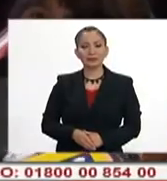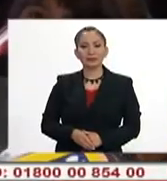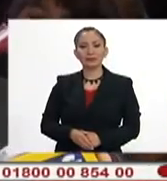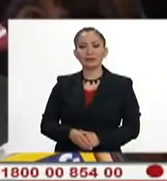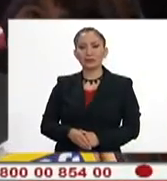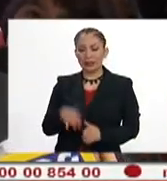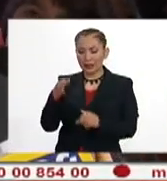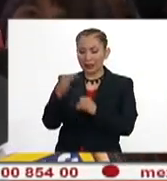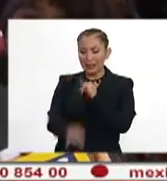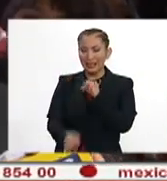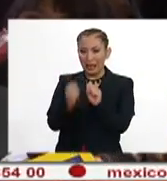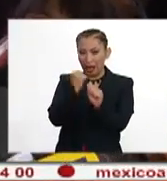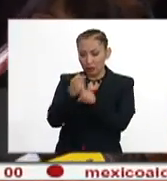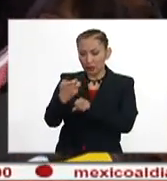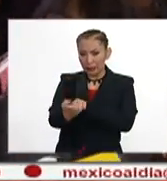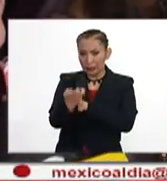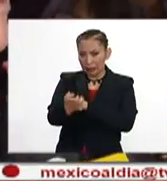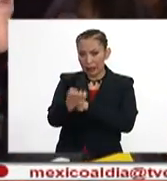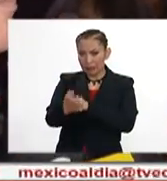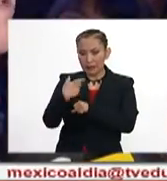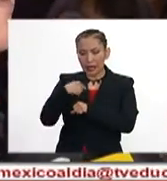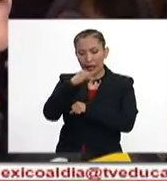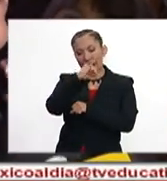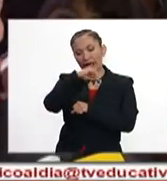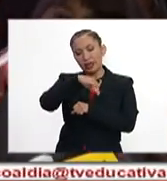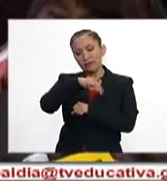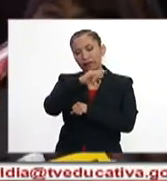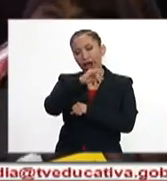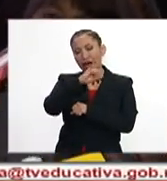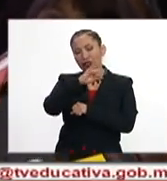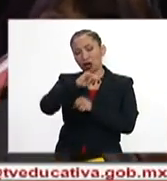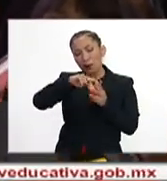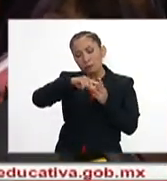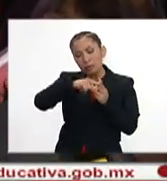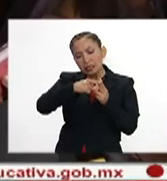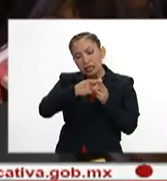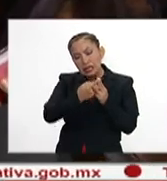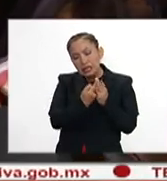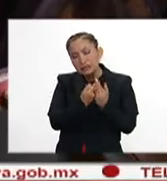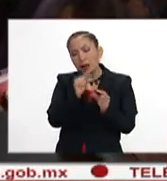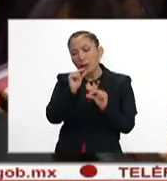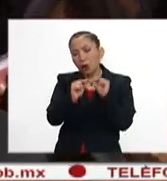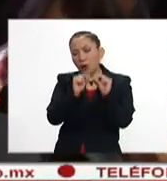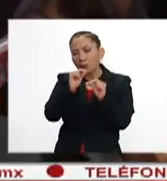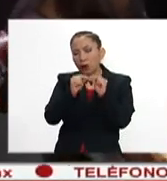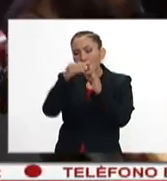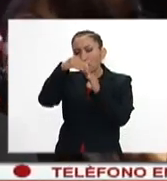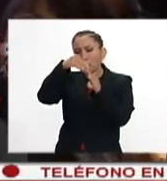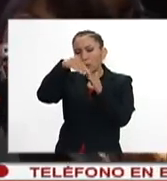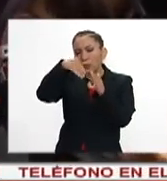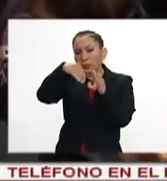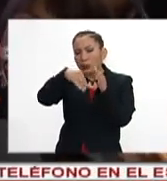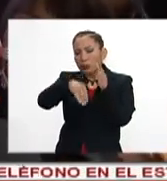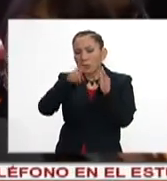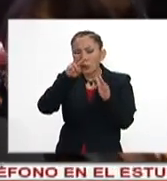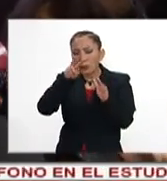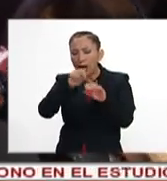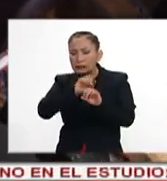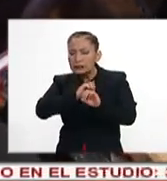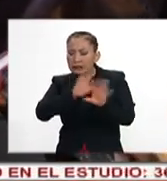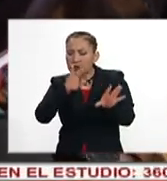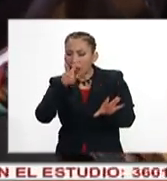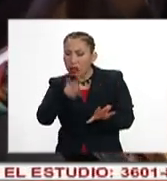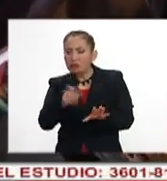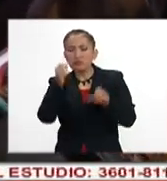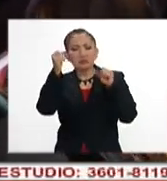A finales de este año la inflación empiece a tener una tendencia decreciente mucho más clara y